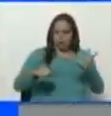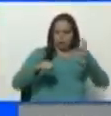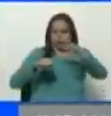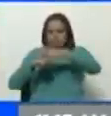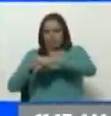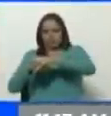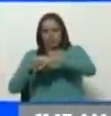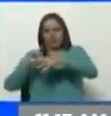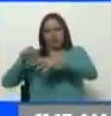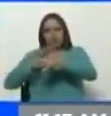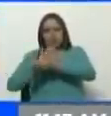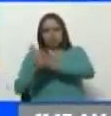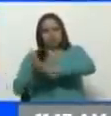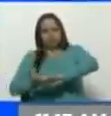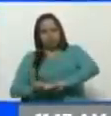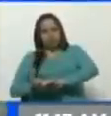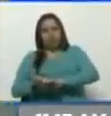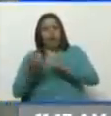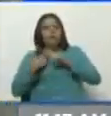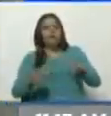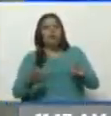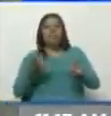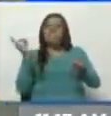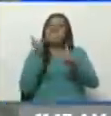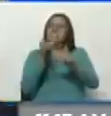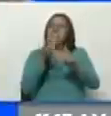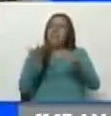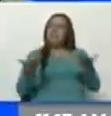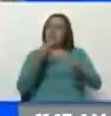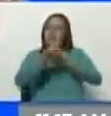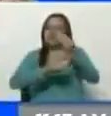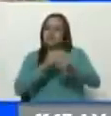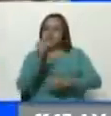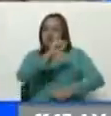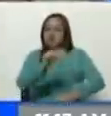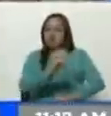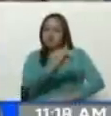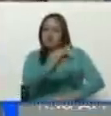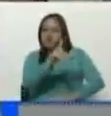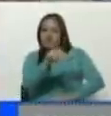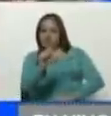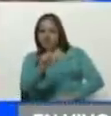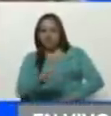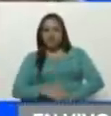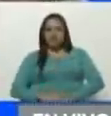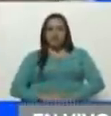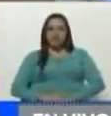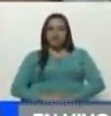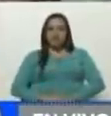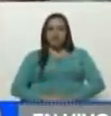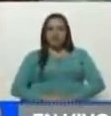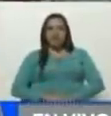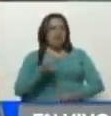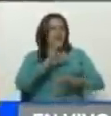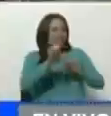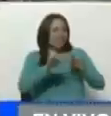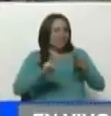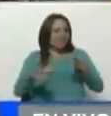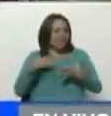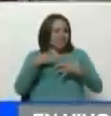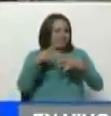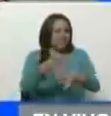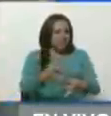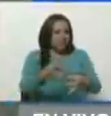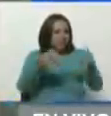elimina. ¿Qué sucede con el SIDA? Es una estrategia tan interesante y tan